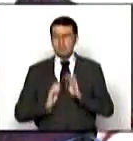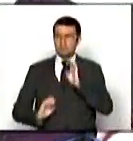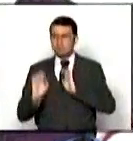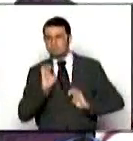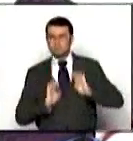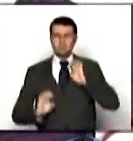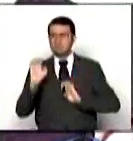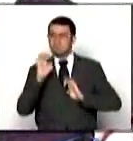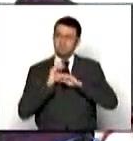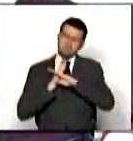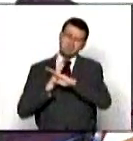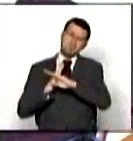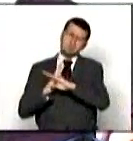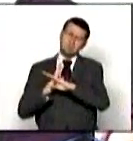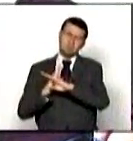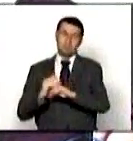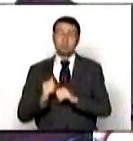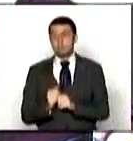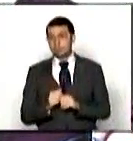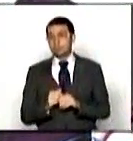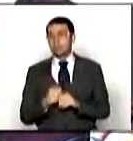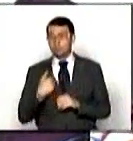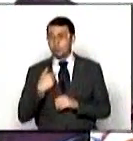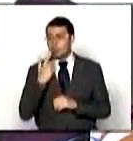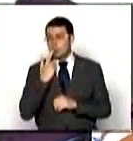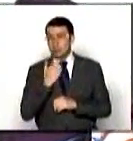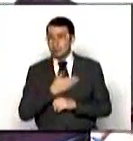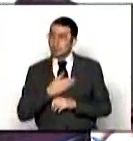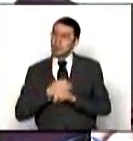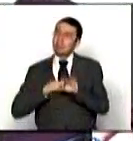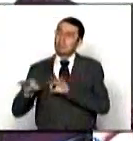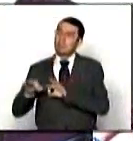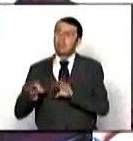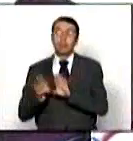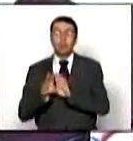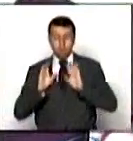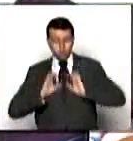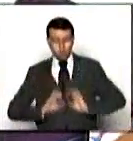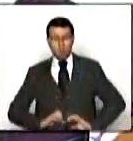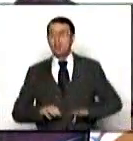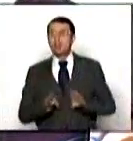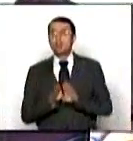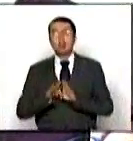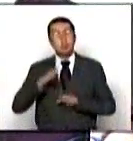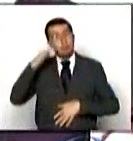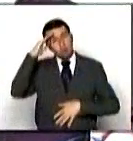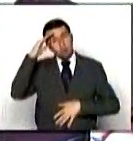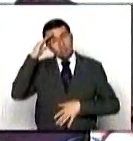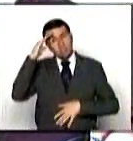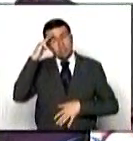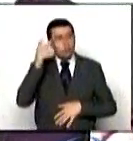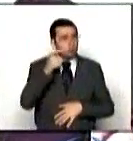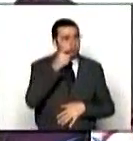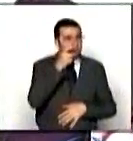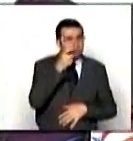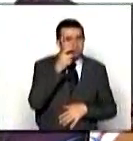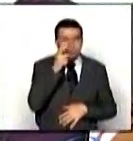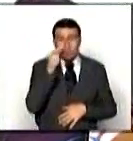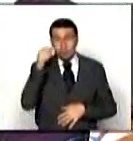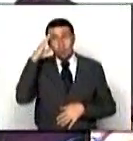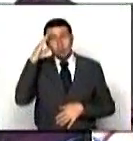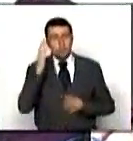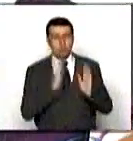sistema inmune, que es prácticamente, yo siempre le explico a los padres, es la policía del cuerpo. Es una policía que está muy organizada, tanto